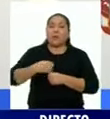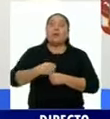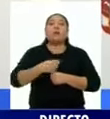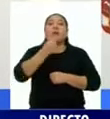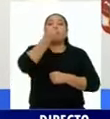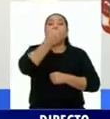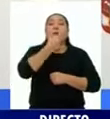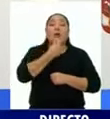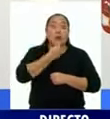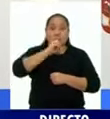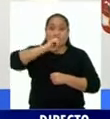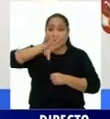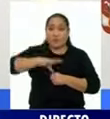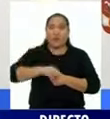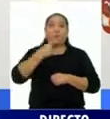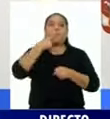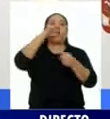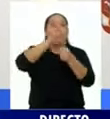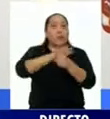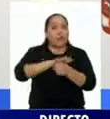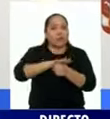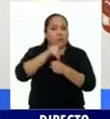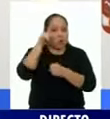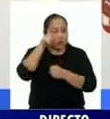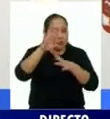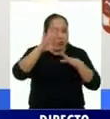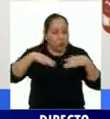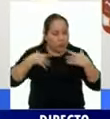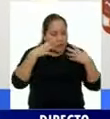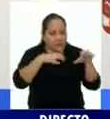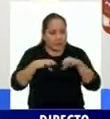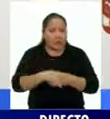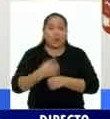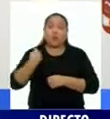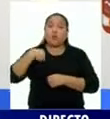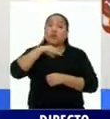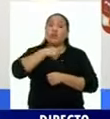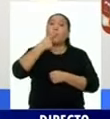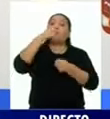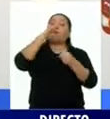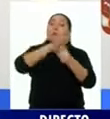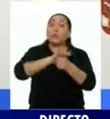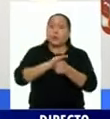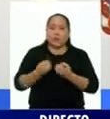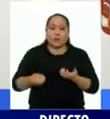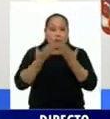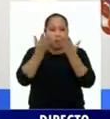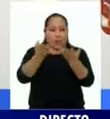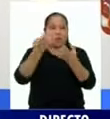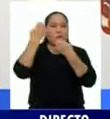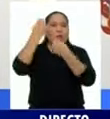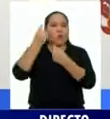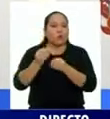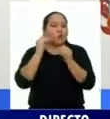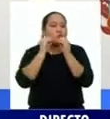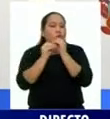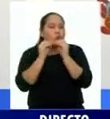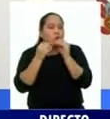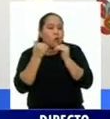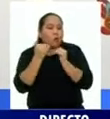dice, promete lo que puedes hacer. Prometimos dejar una economía